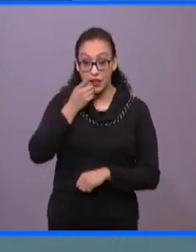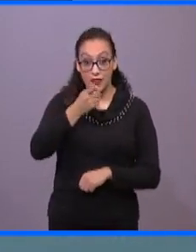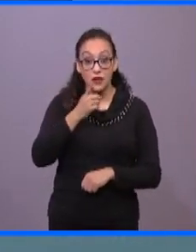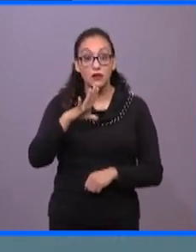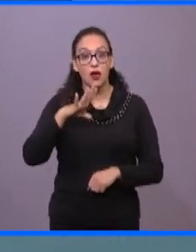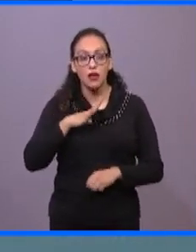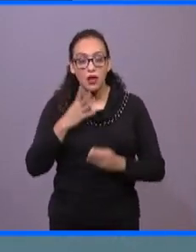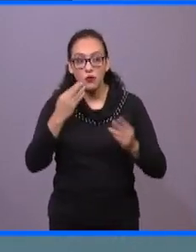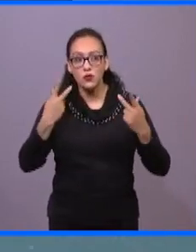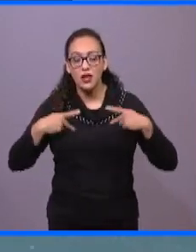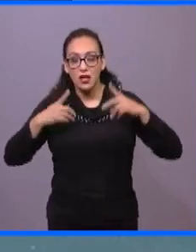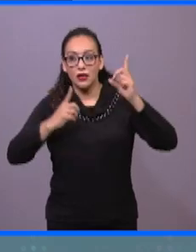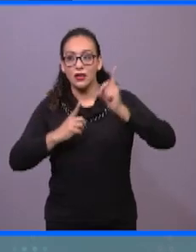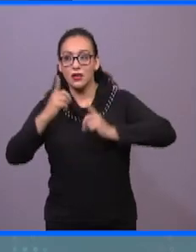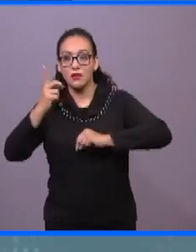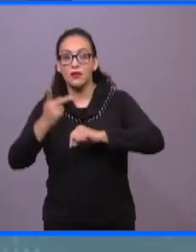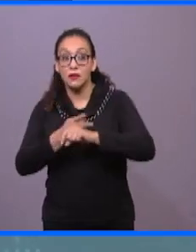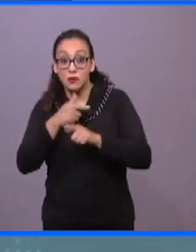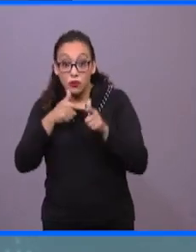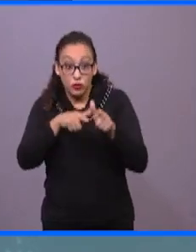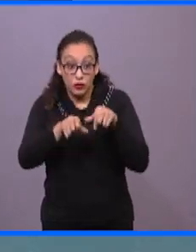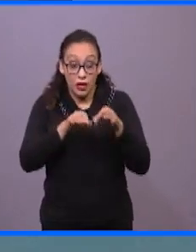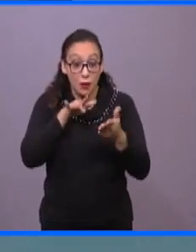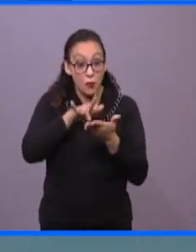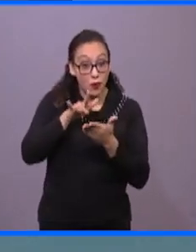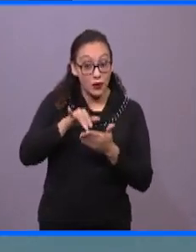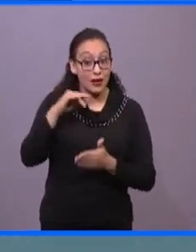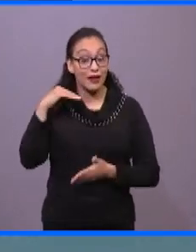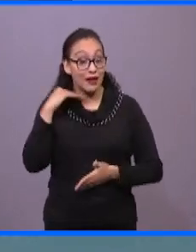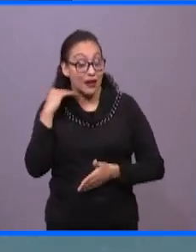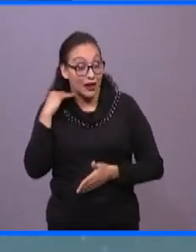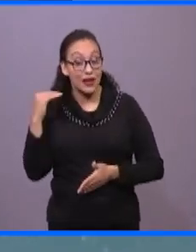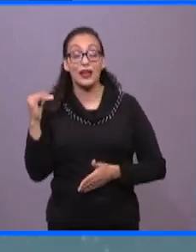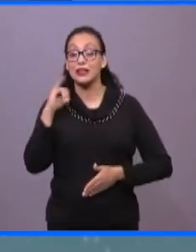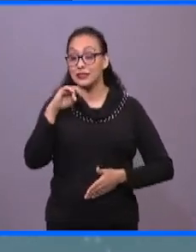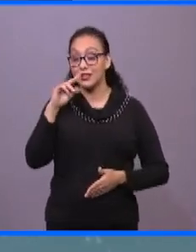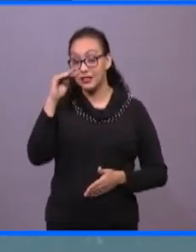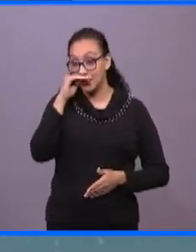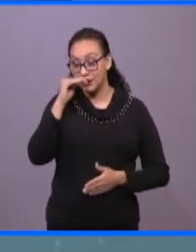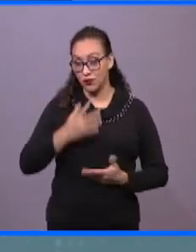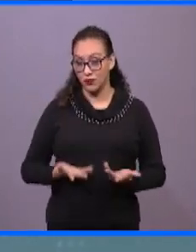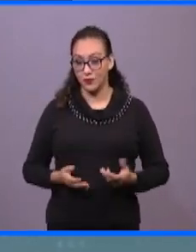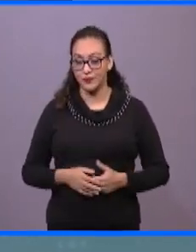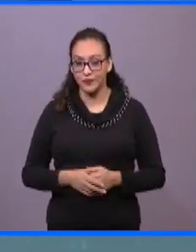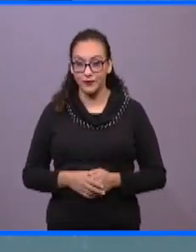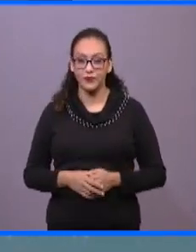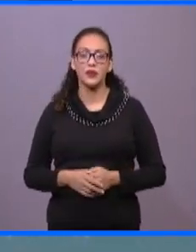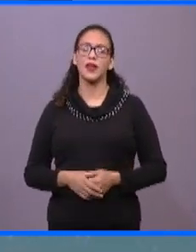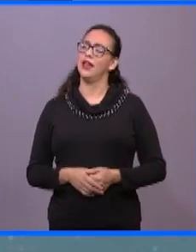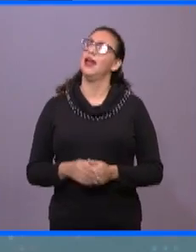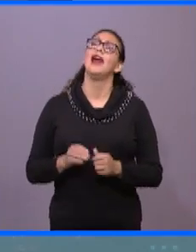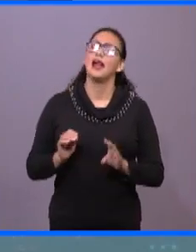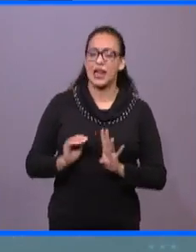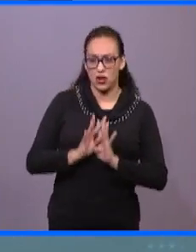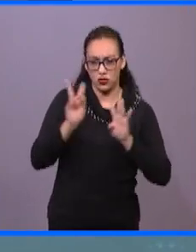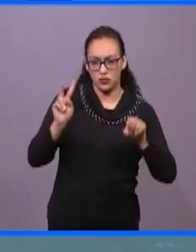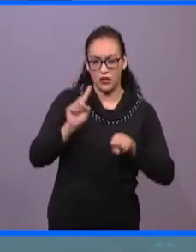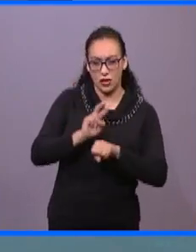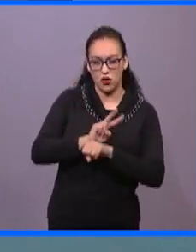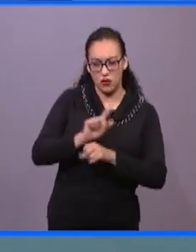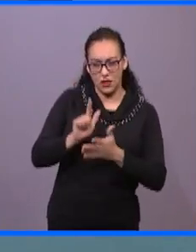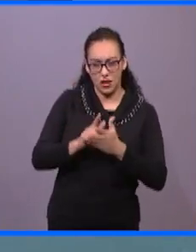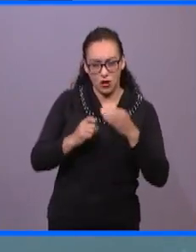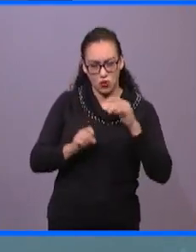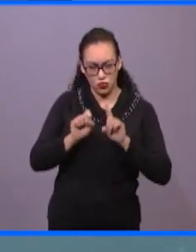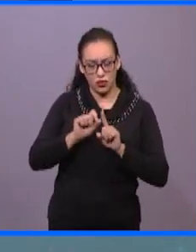diversos usuarios de sus servicios. Y no por el hecho de que el Consejo de la Judicatura Federal se vaya a